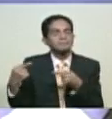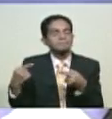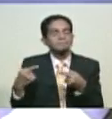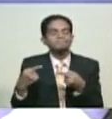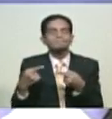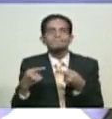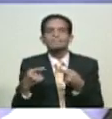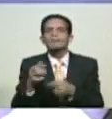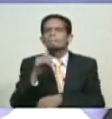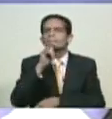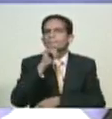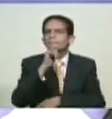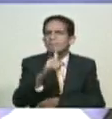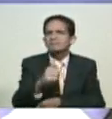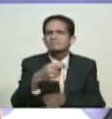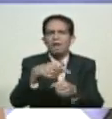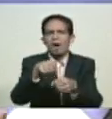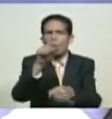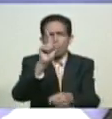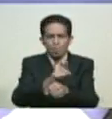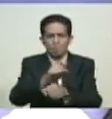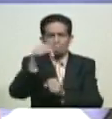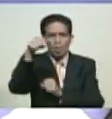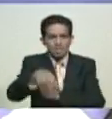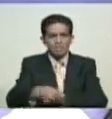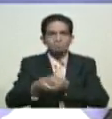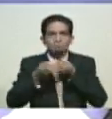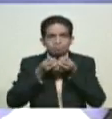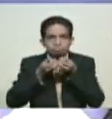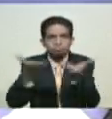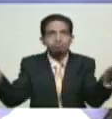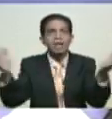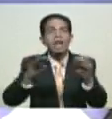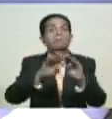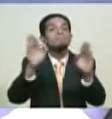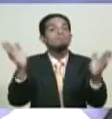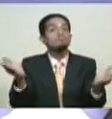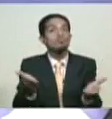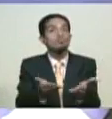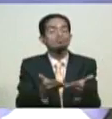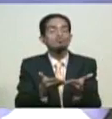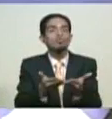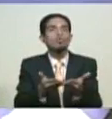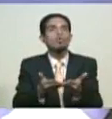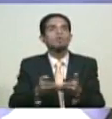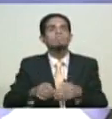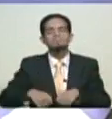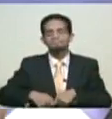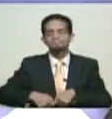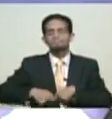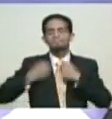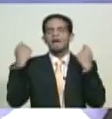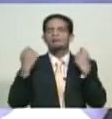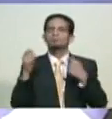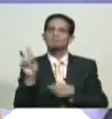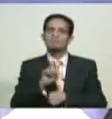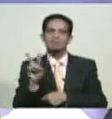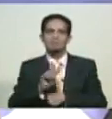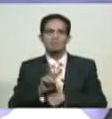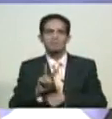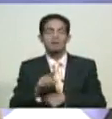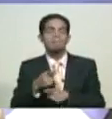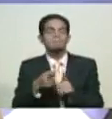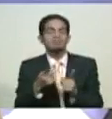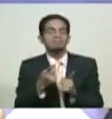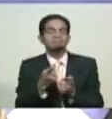único que desde aquí se cuenta hacia el mundo le está haciendo un daño al país pero lo peor de todo es que no refleja el hermoso